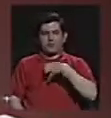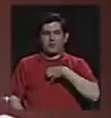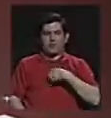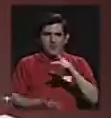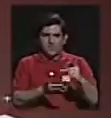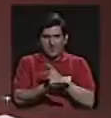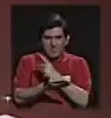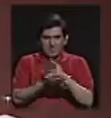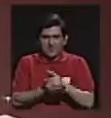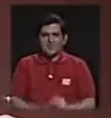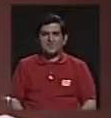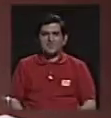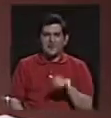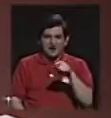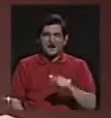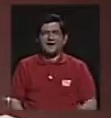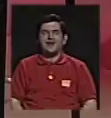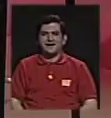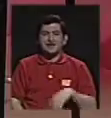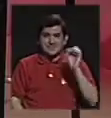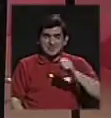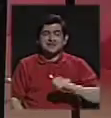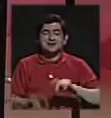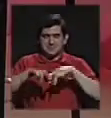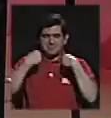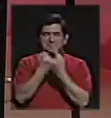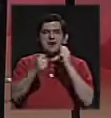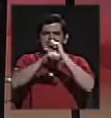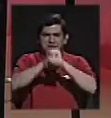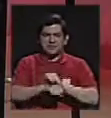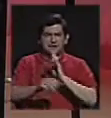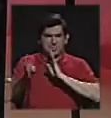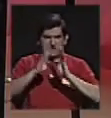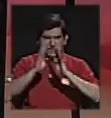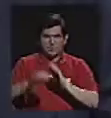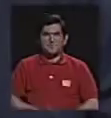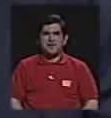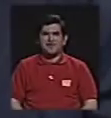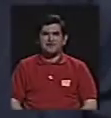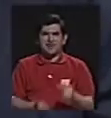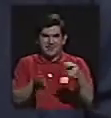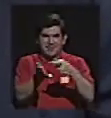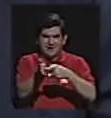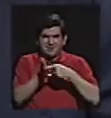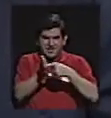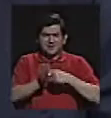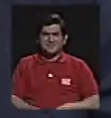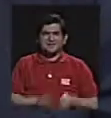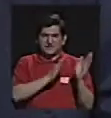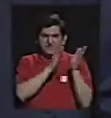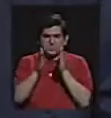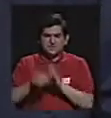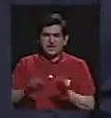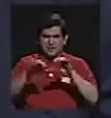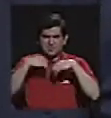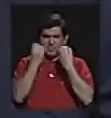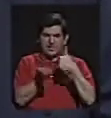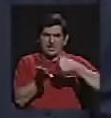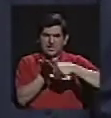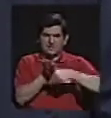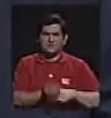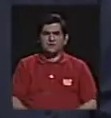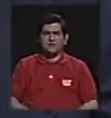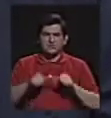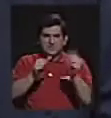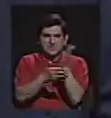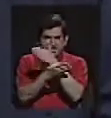partidos conservadores. Precisamente para conversar acerca de los requerimientos de la organización electoral, lo vamos a tratar en